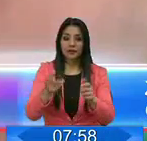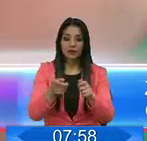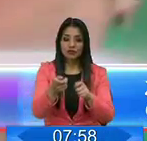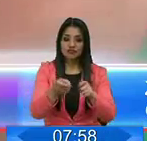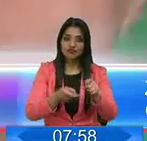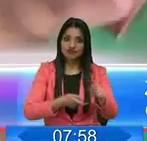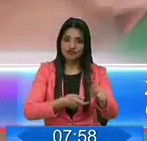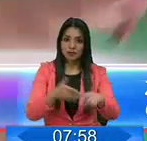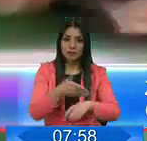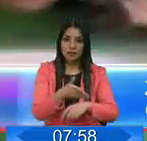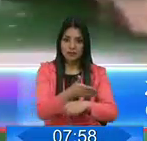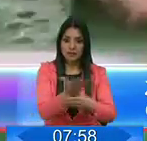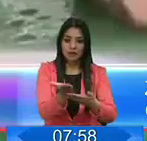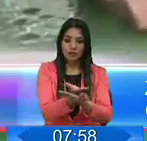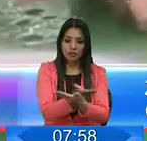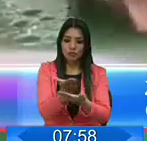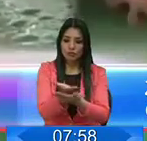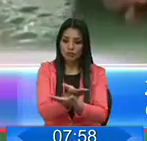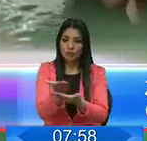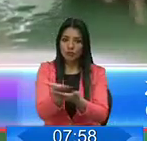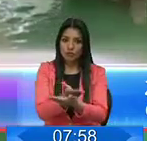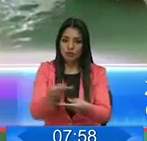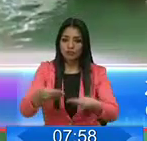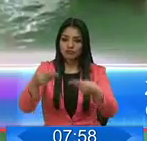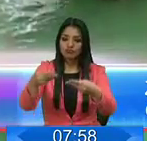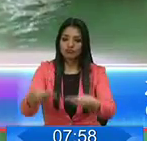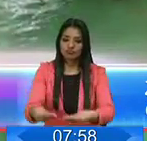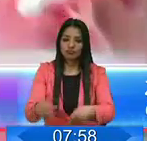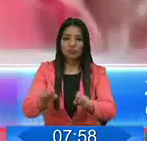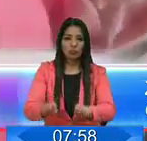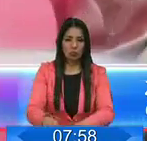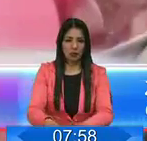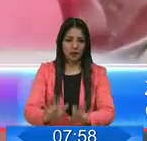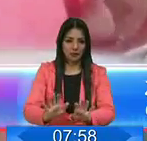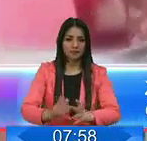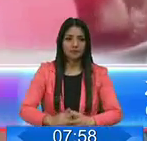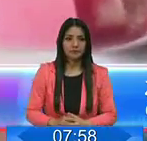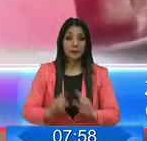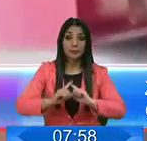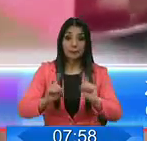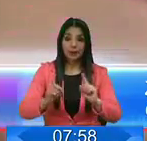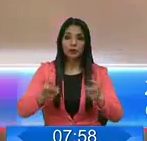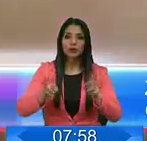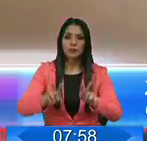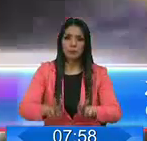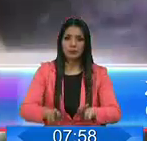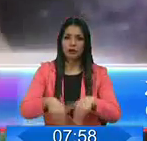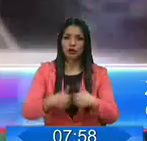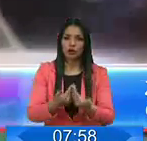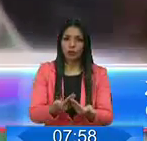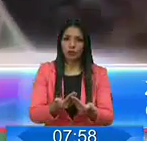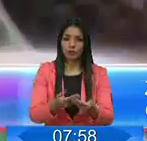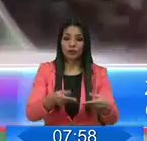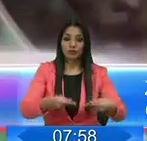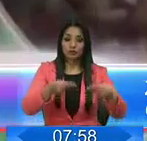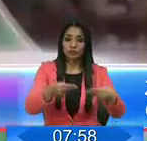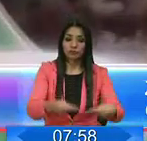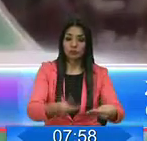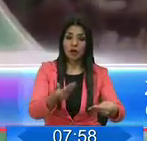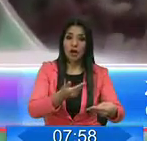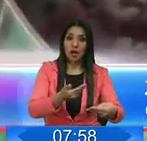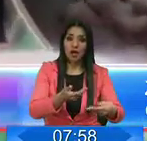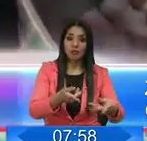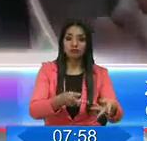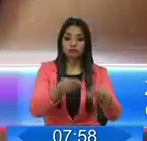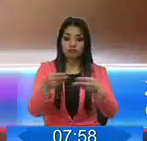dentro de del plato como oferta, pero se hace un cocido de la misma con el